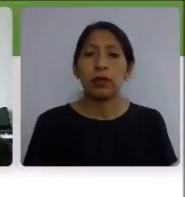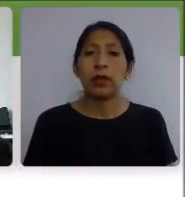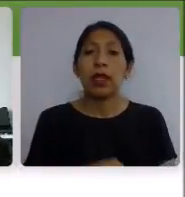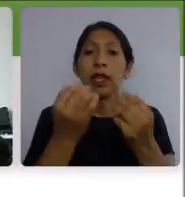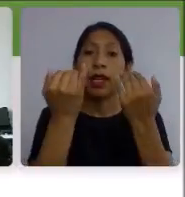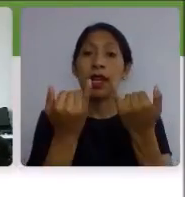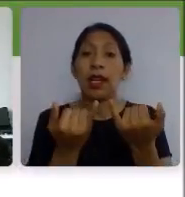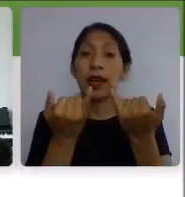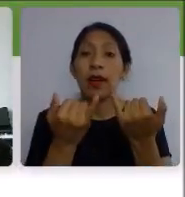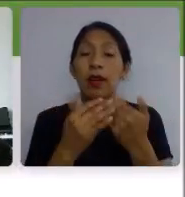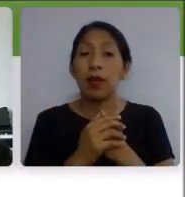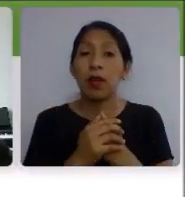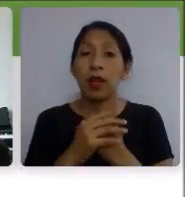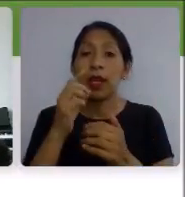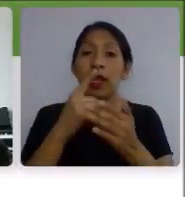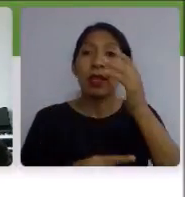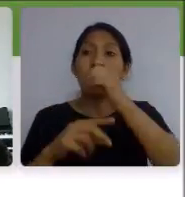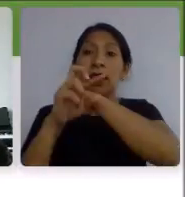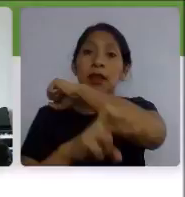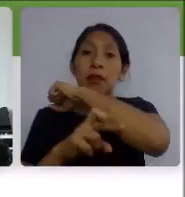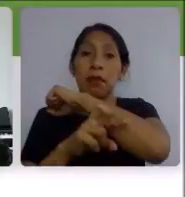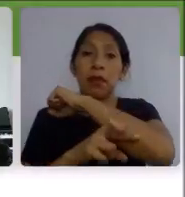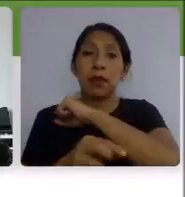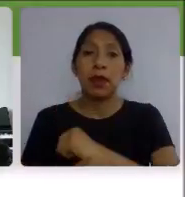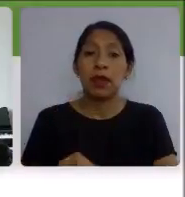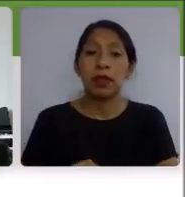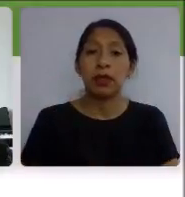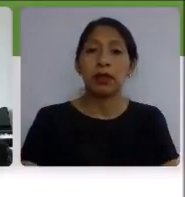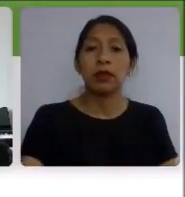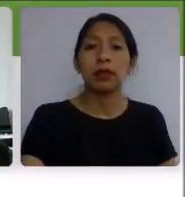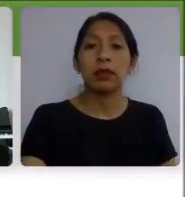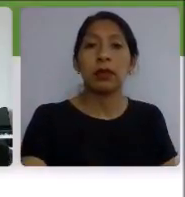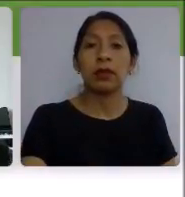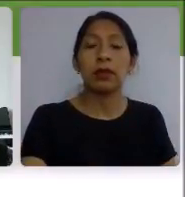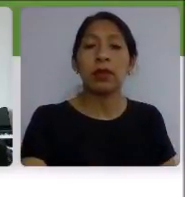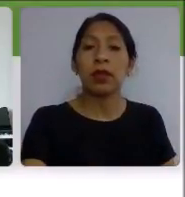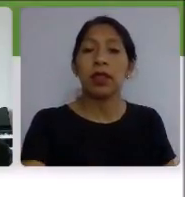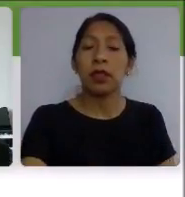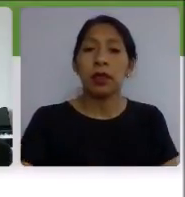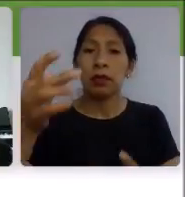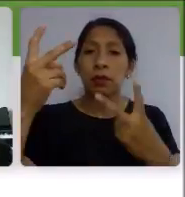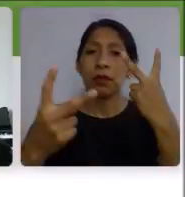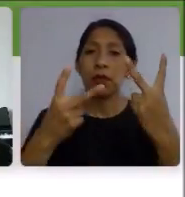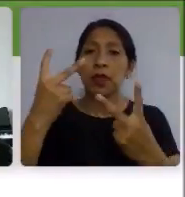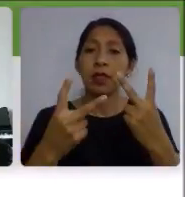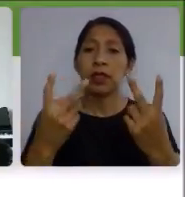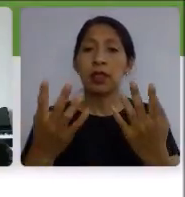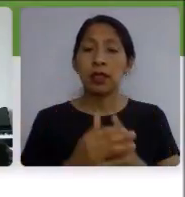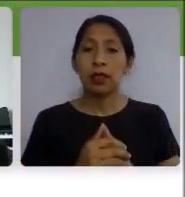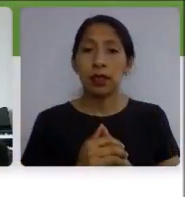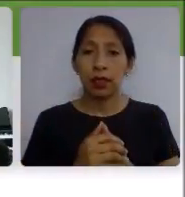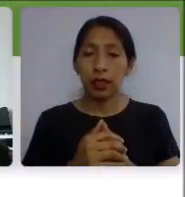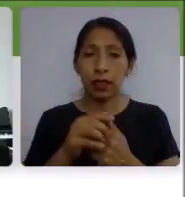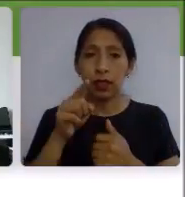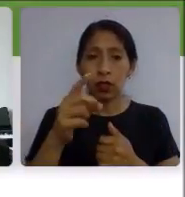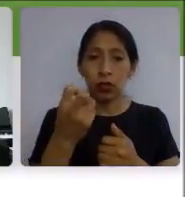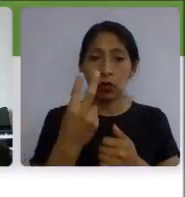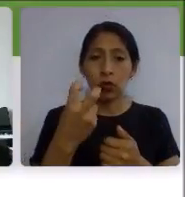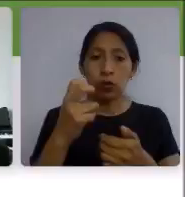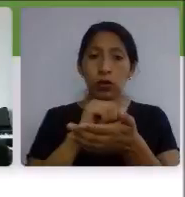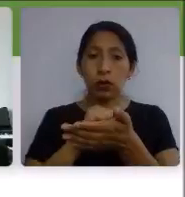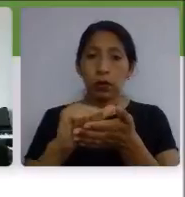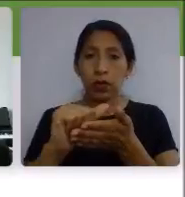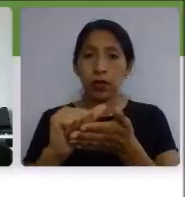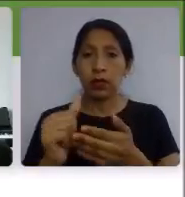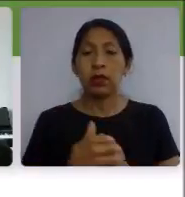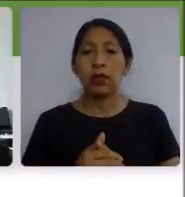Ahora, qué países de Latinoamérica visitarían en esos 12 meses próximos?